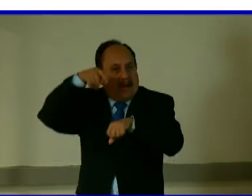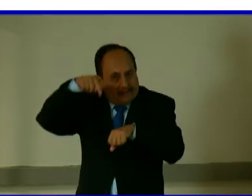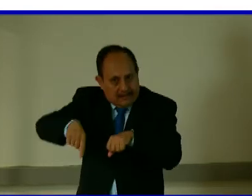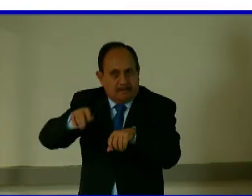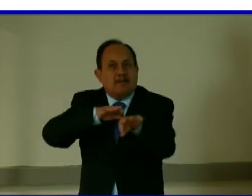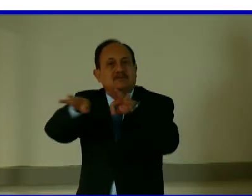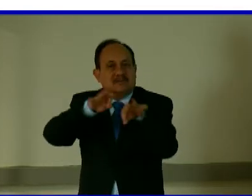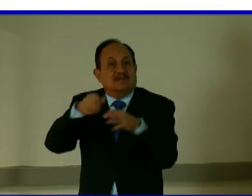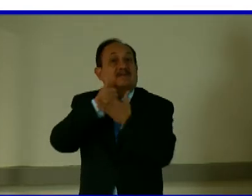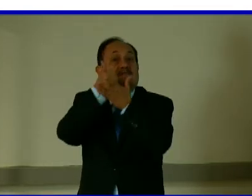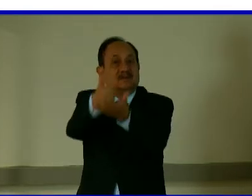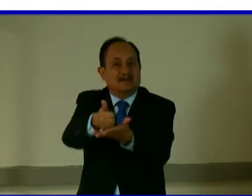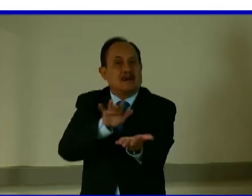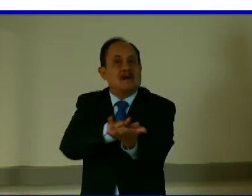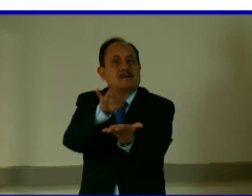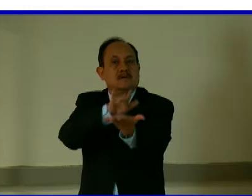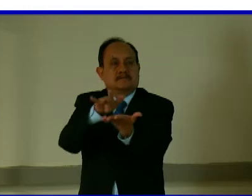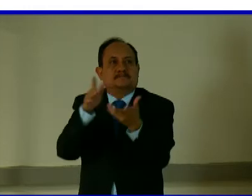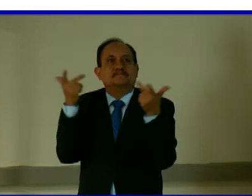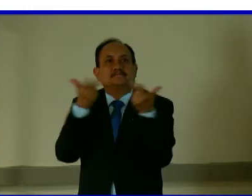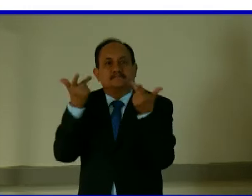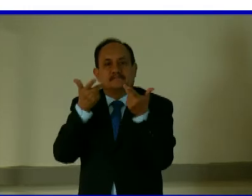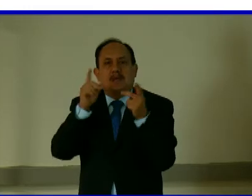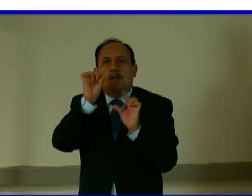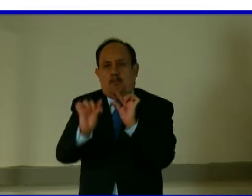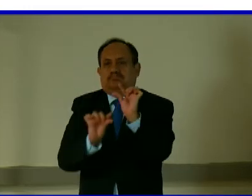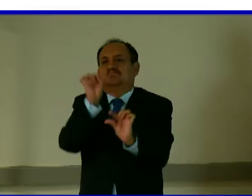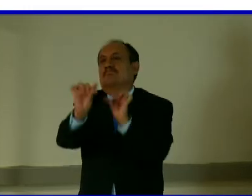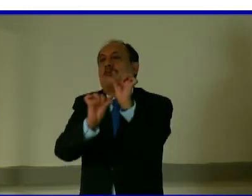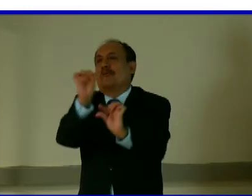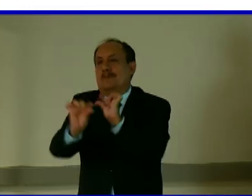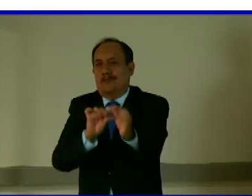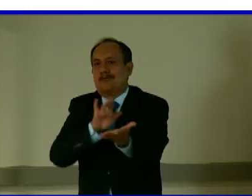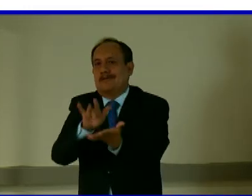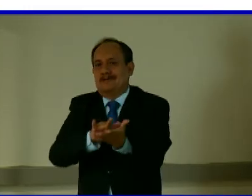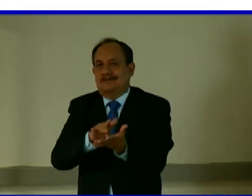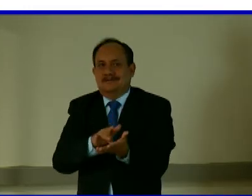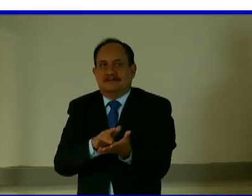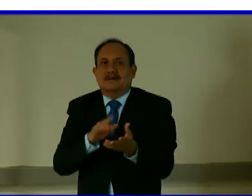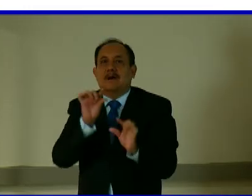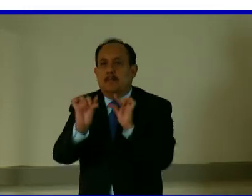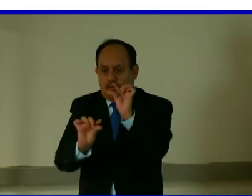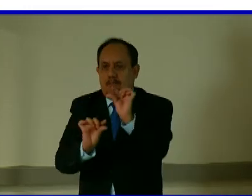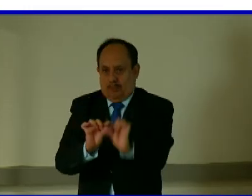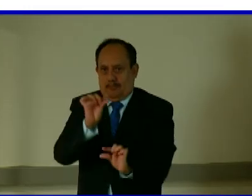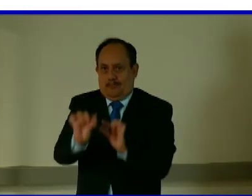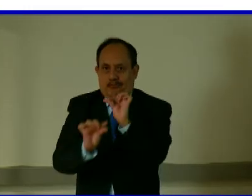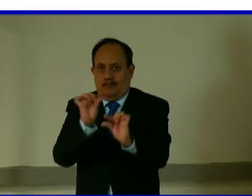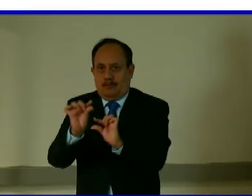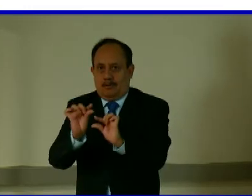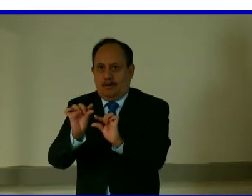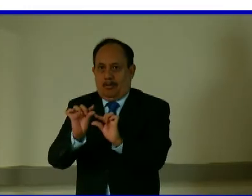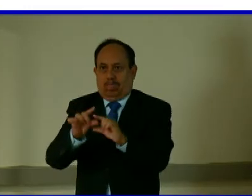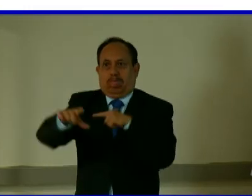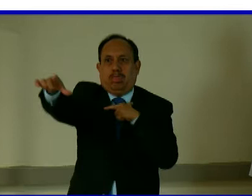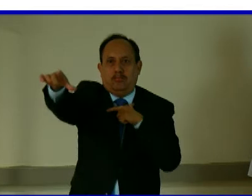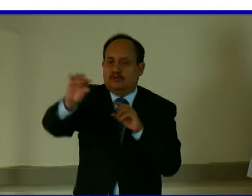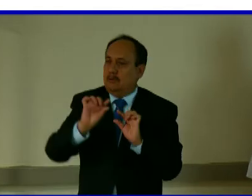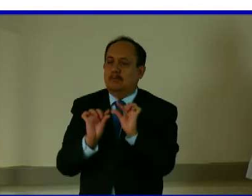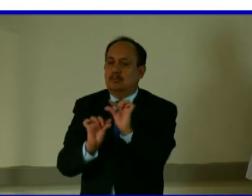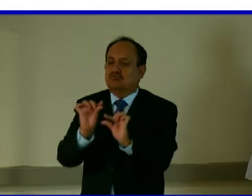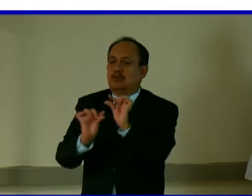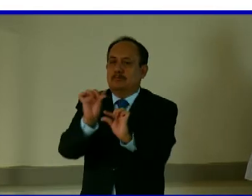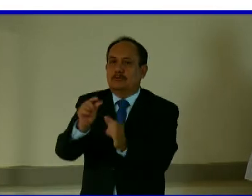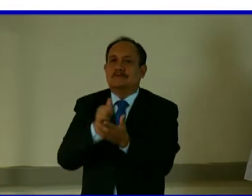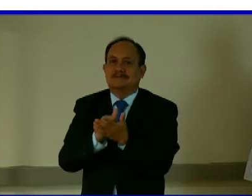hacer fácil, pero lo vamos a hacer poco a poco. Como Rufino mencionó, poquito a poquito, porque si no es mucho.